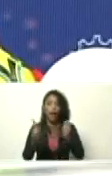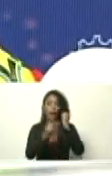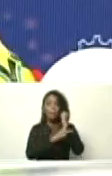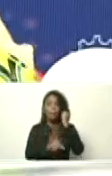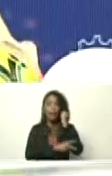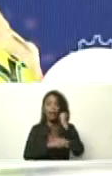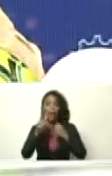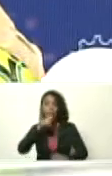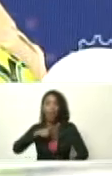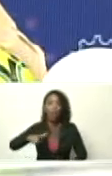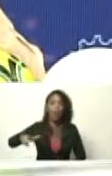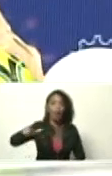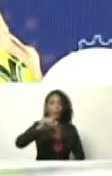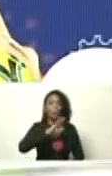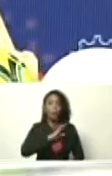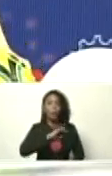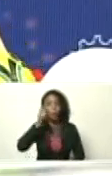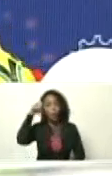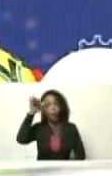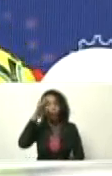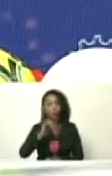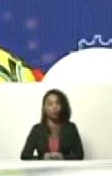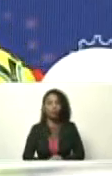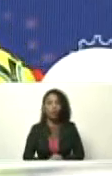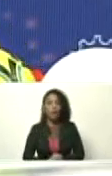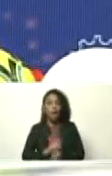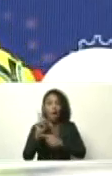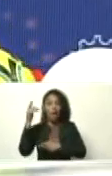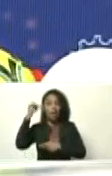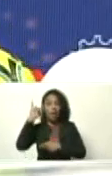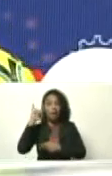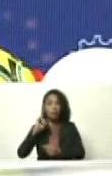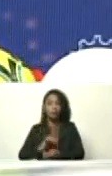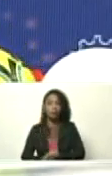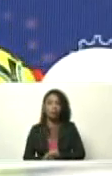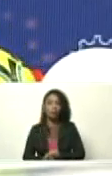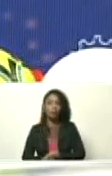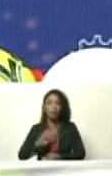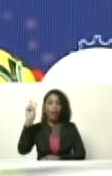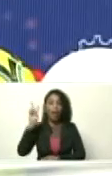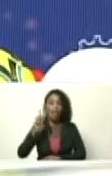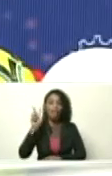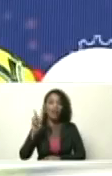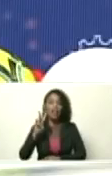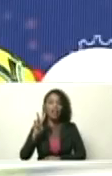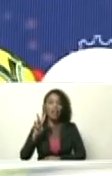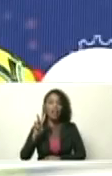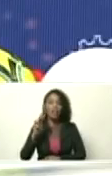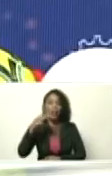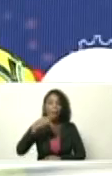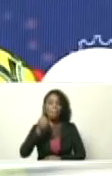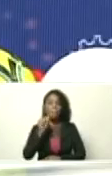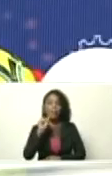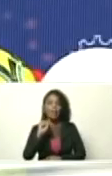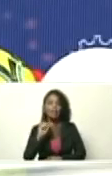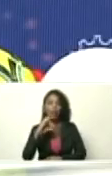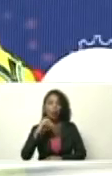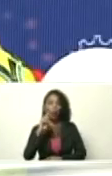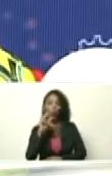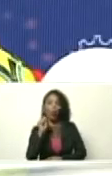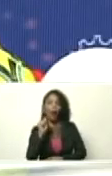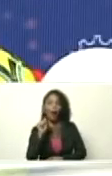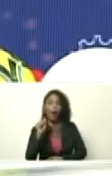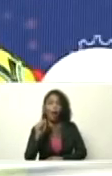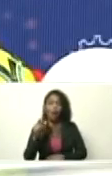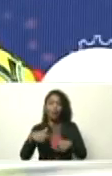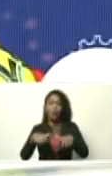Laguna del Pueblo. Allá están en Valle de la Pascua. Si hay un lugar hermoso